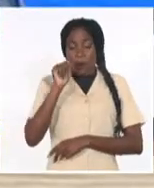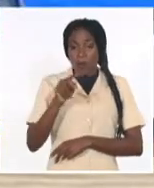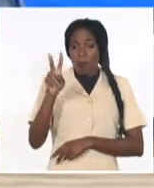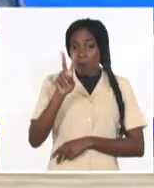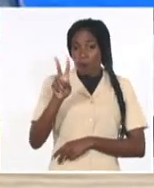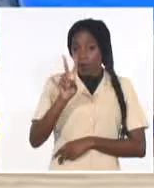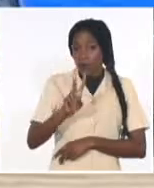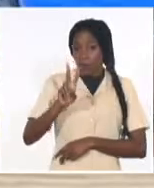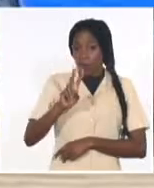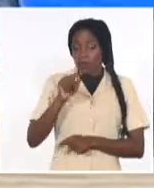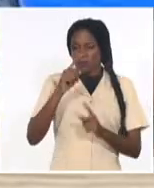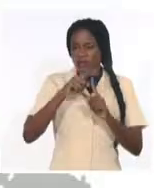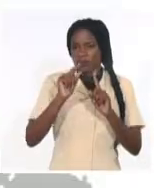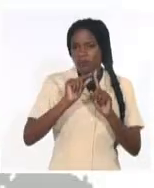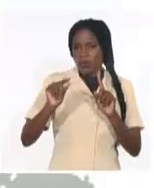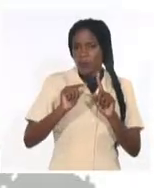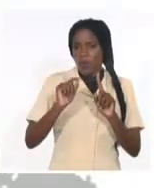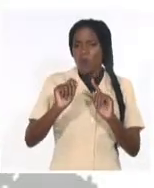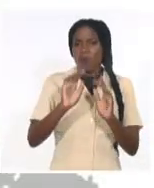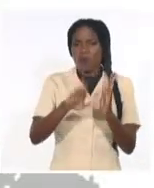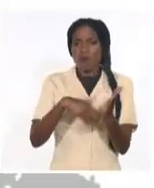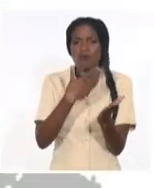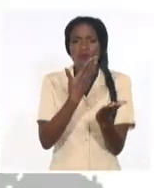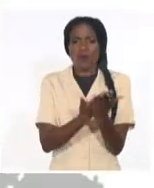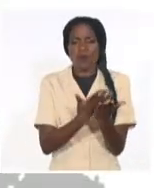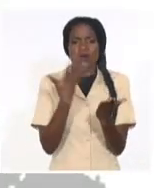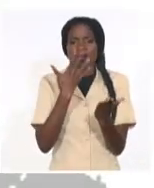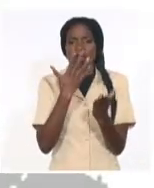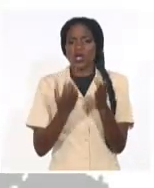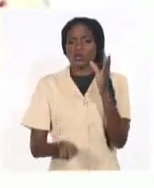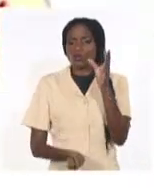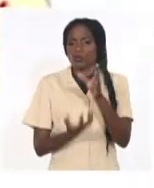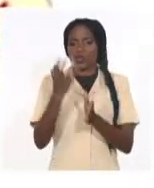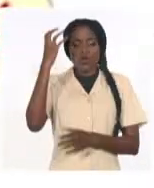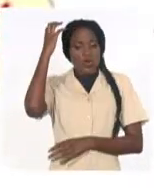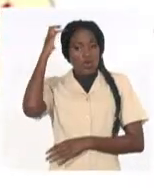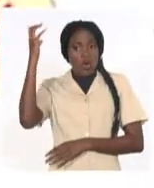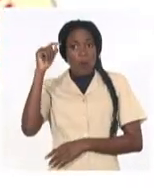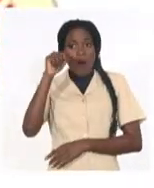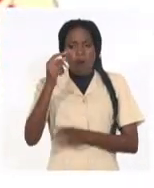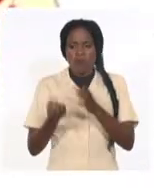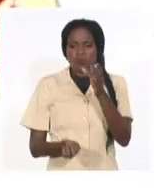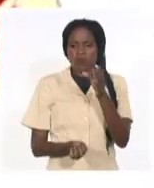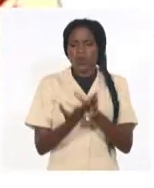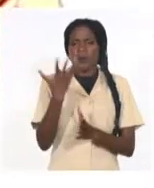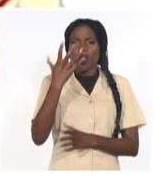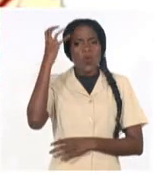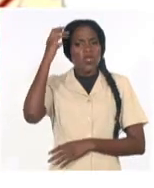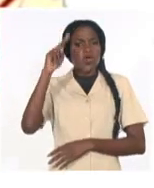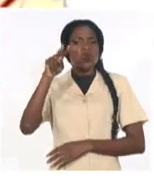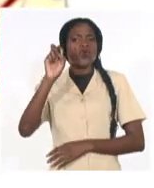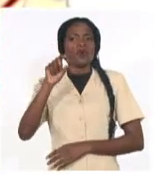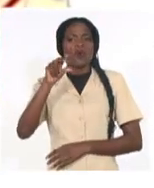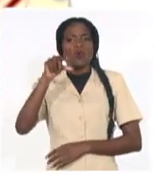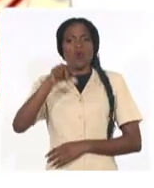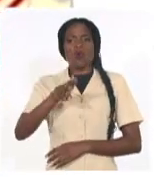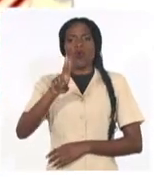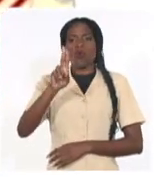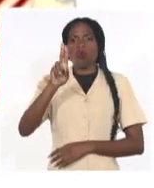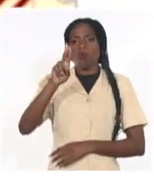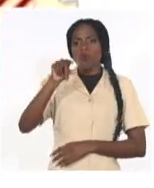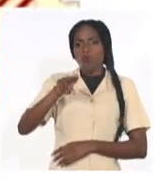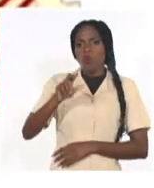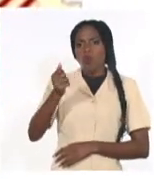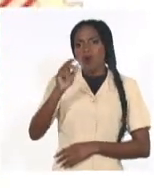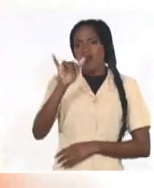respecto a este tema. Una de las propuestas incluye la creación del Estado Guayana Esequiba. La desavenencia se agravó por el intento del